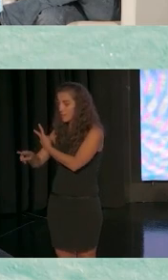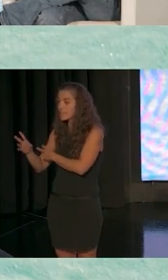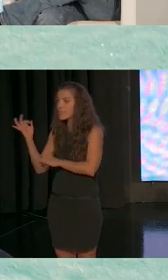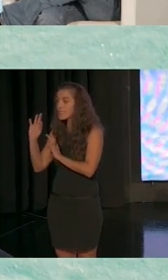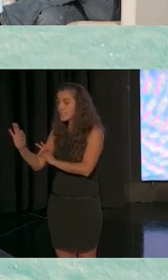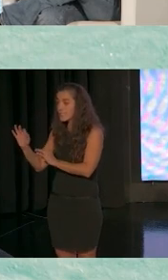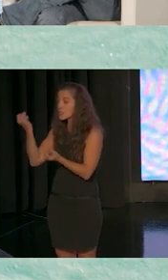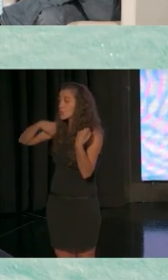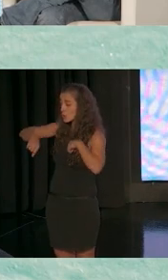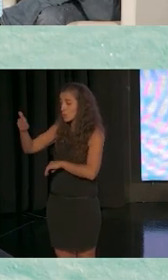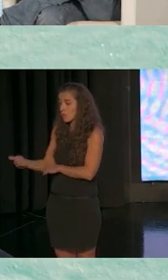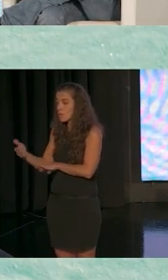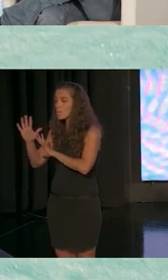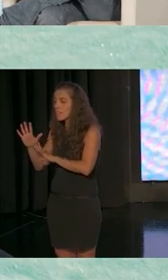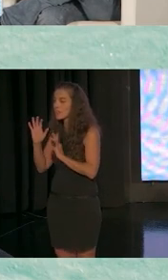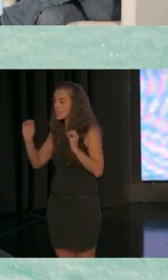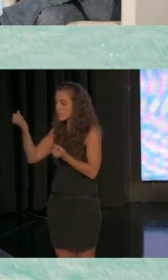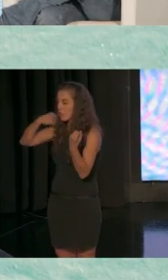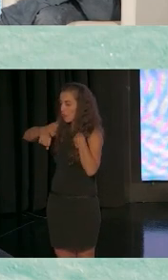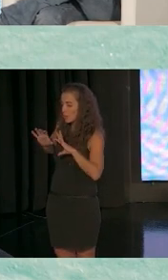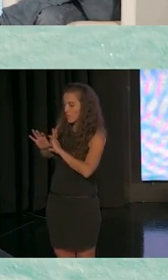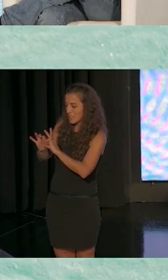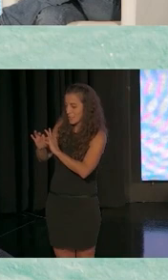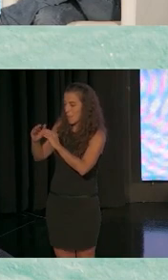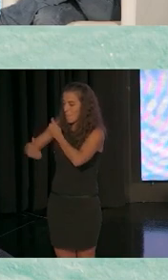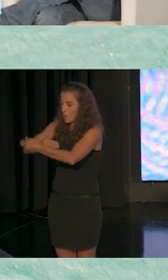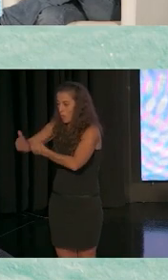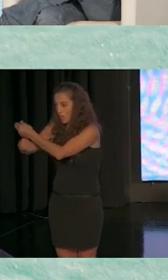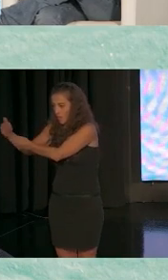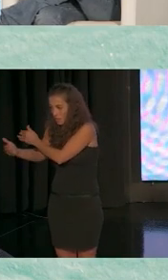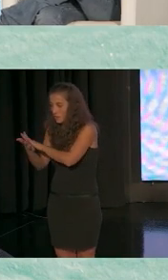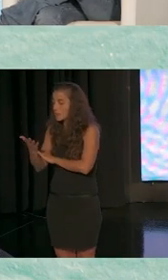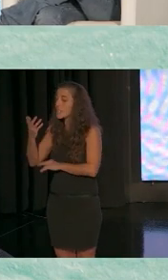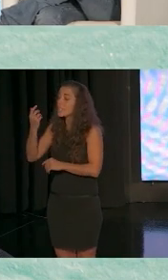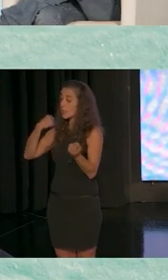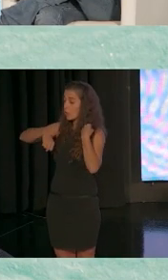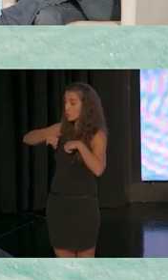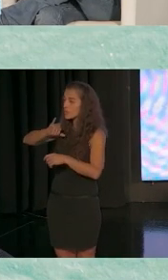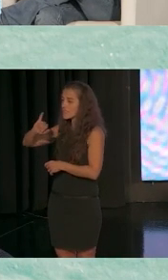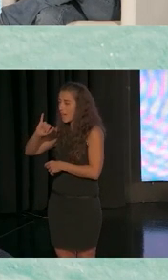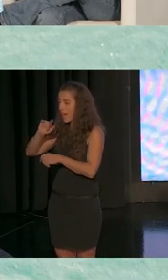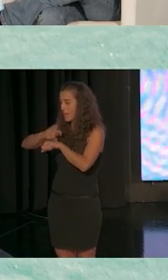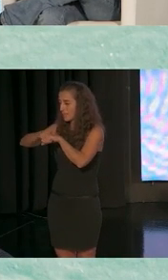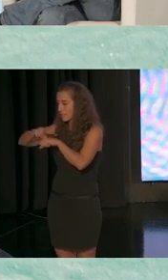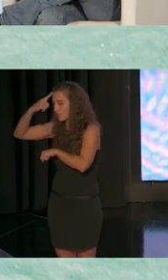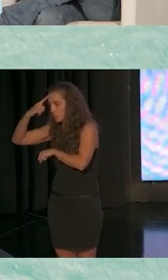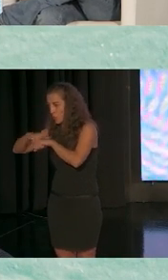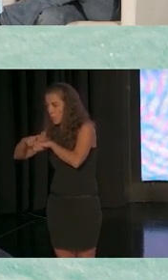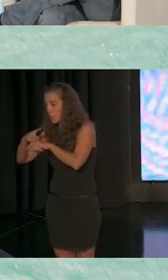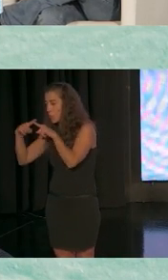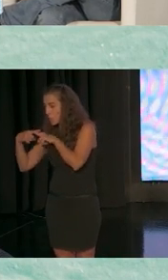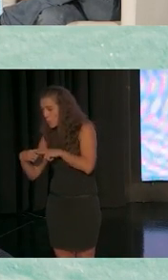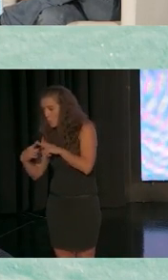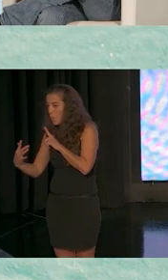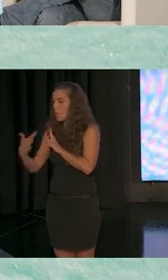procesos en la base y nos enseñan que bajo una misma conducta puede haber procesos psicológicos diferentes la